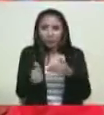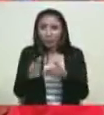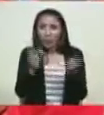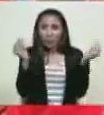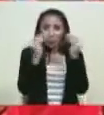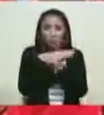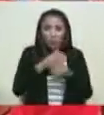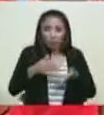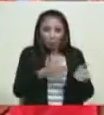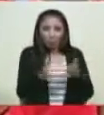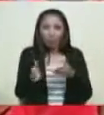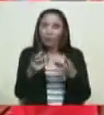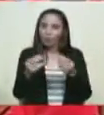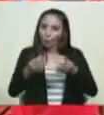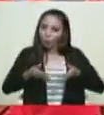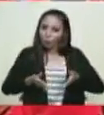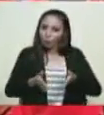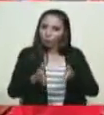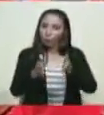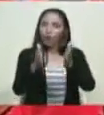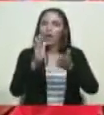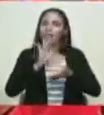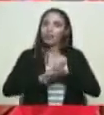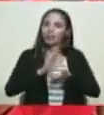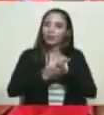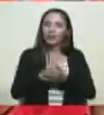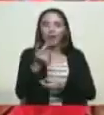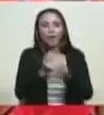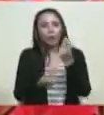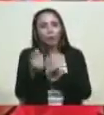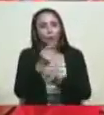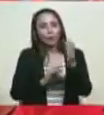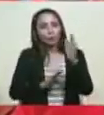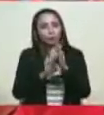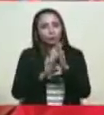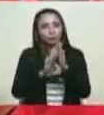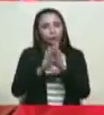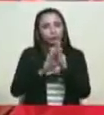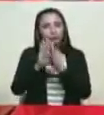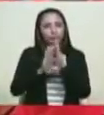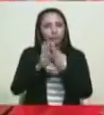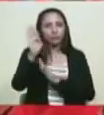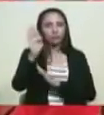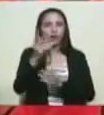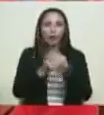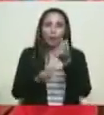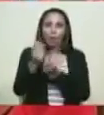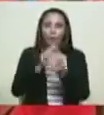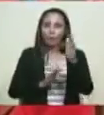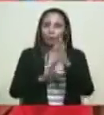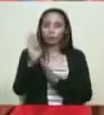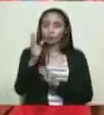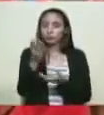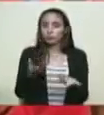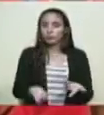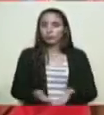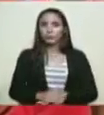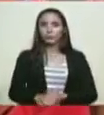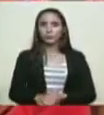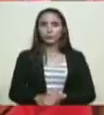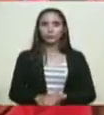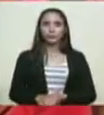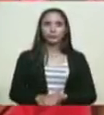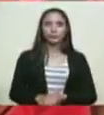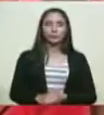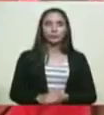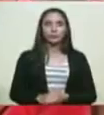de prosperidad, de nueva economía, de crecimiento económico. Sí,